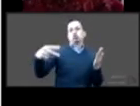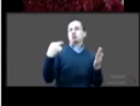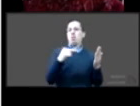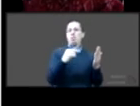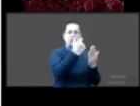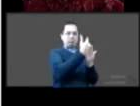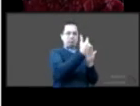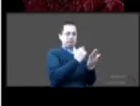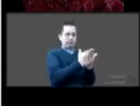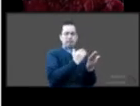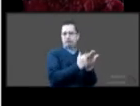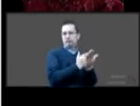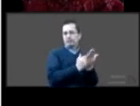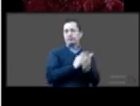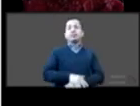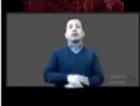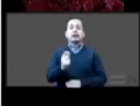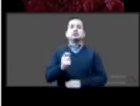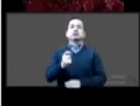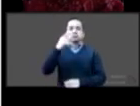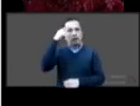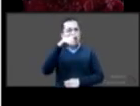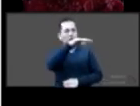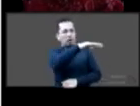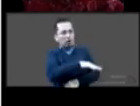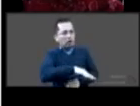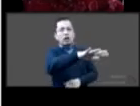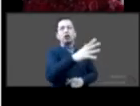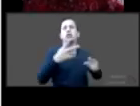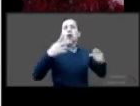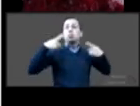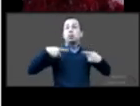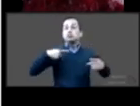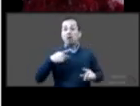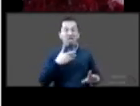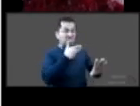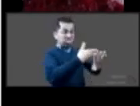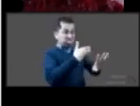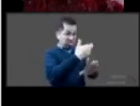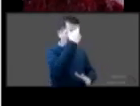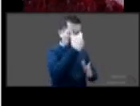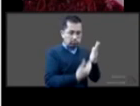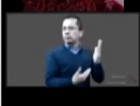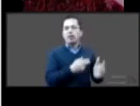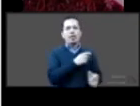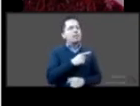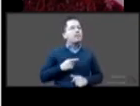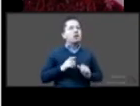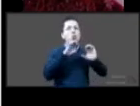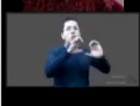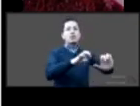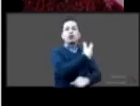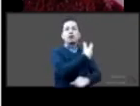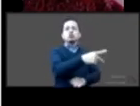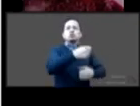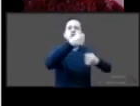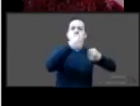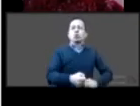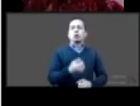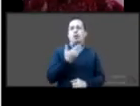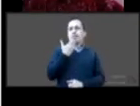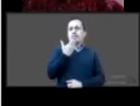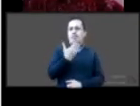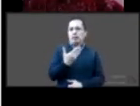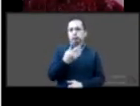debe garantizar la seguridad sexual de las víctimas y potenciales víctimas de cualquier tipo de violencia. Por lo cual,